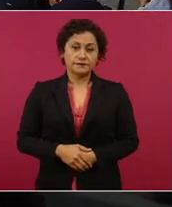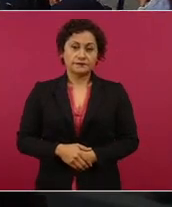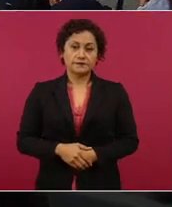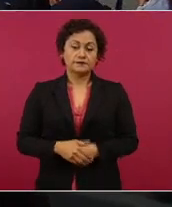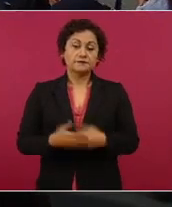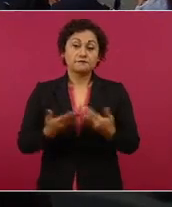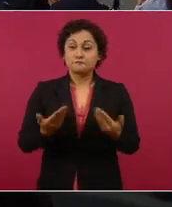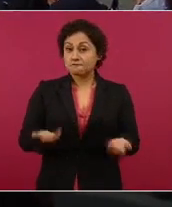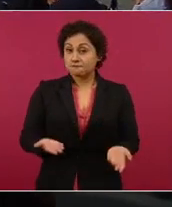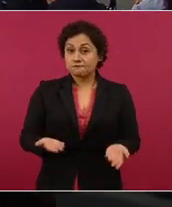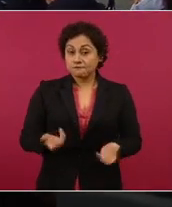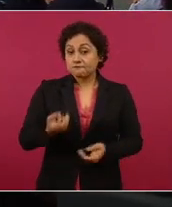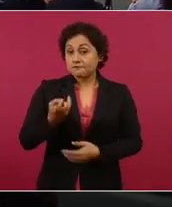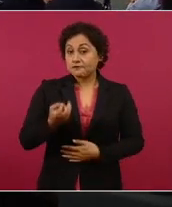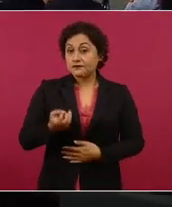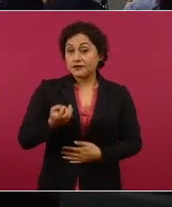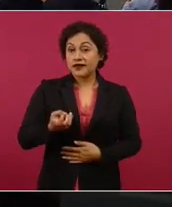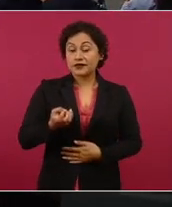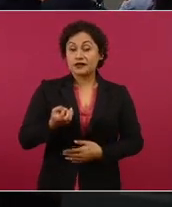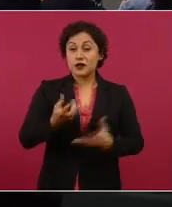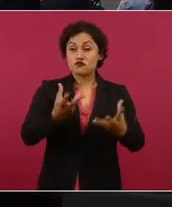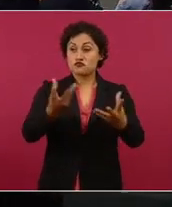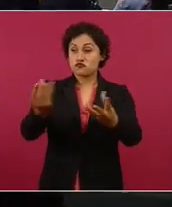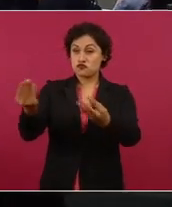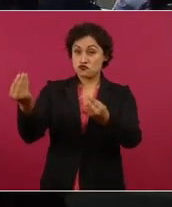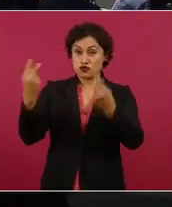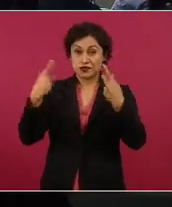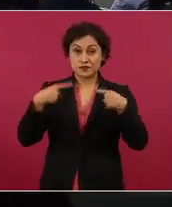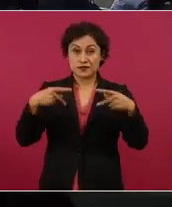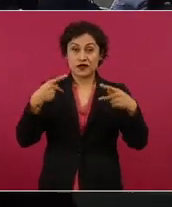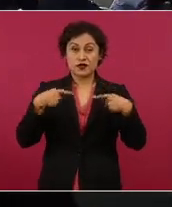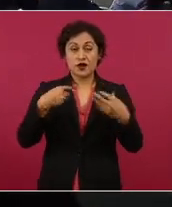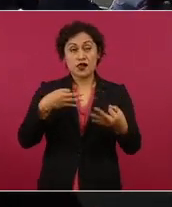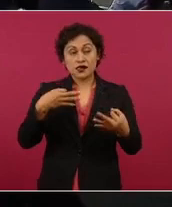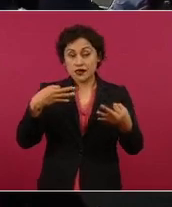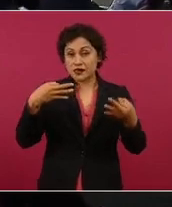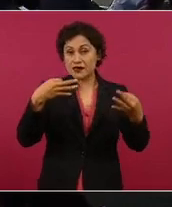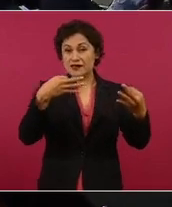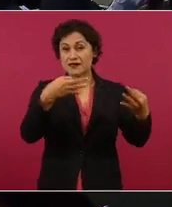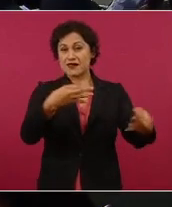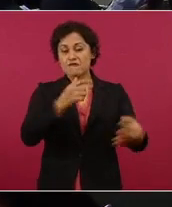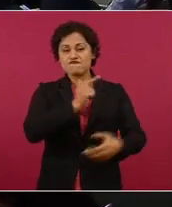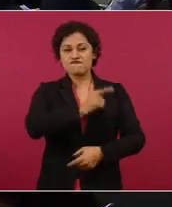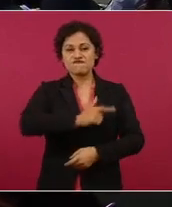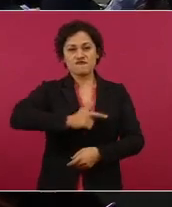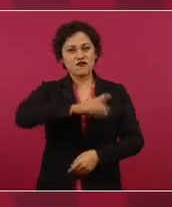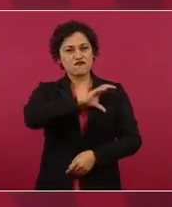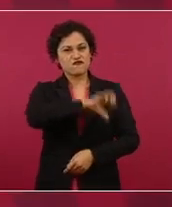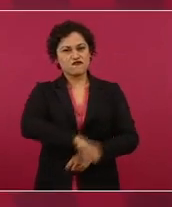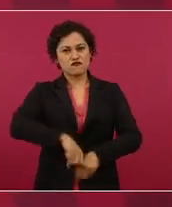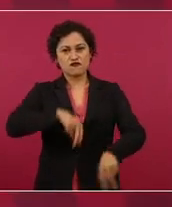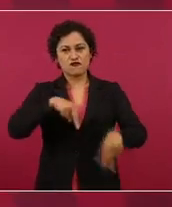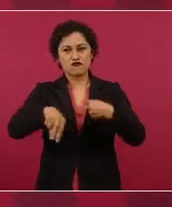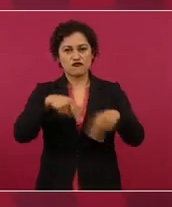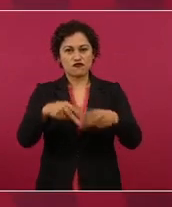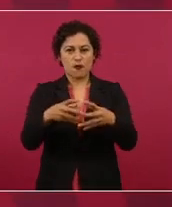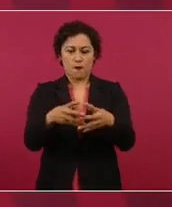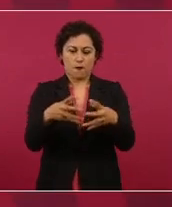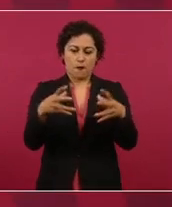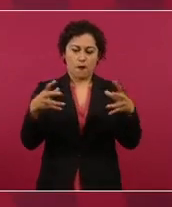pues es mucha afición para tan